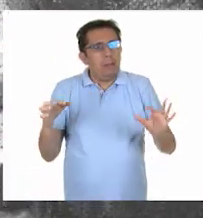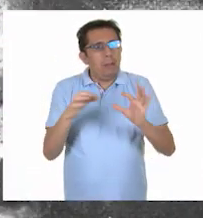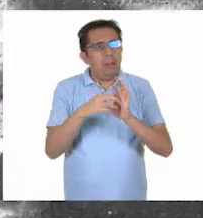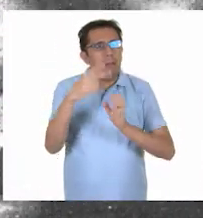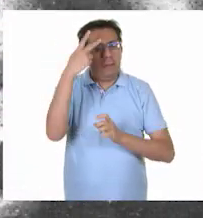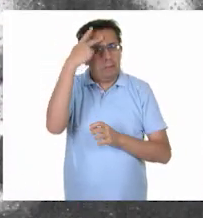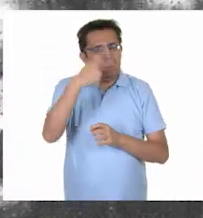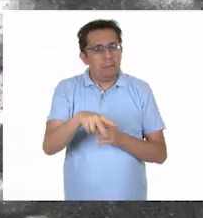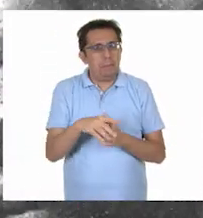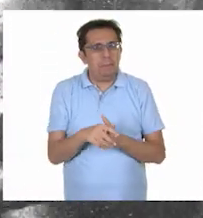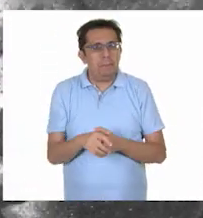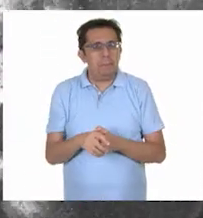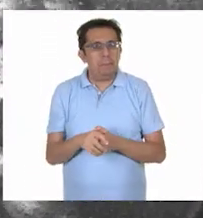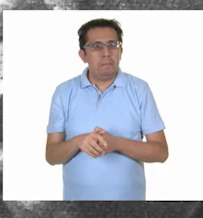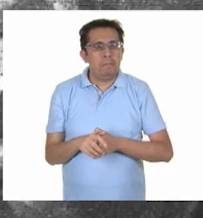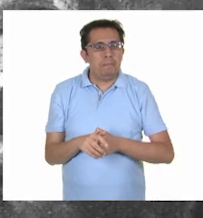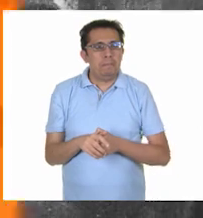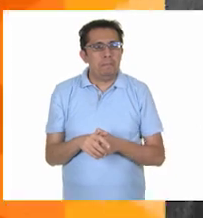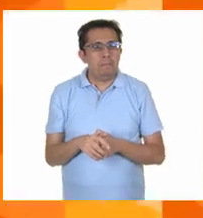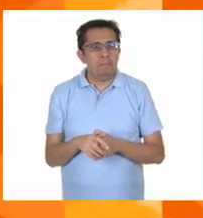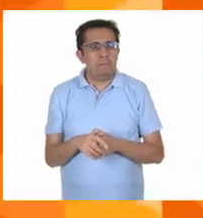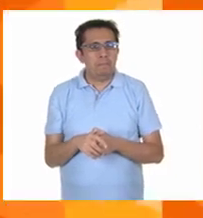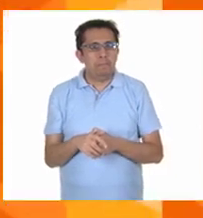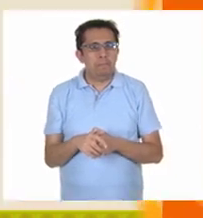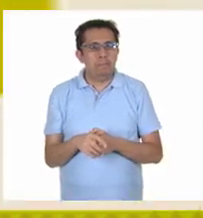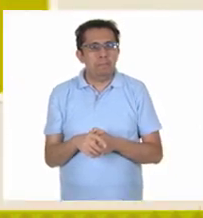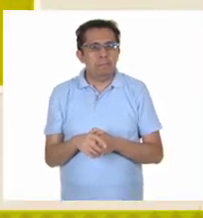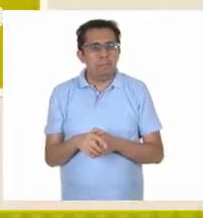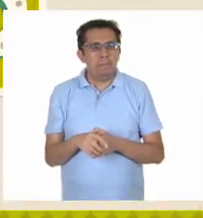Desiderio Hernández Xochitiotzin.